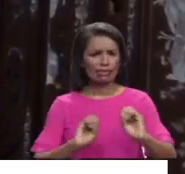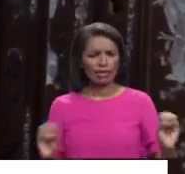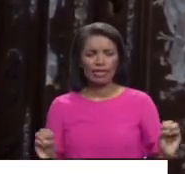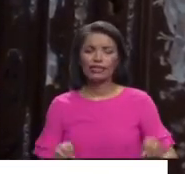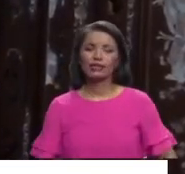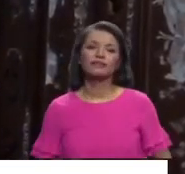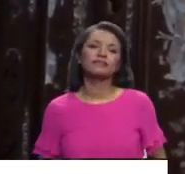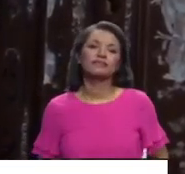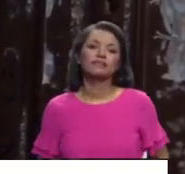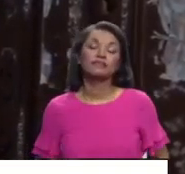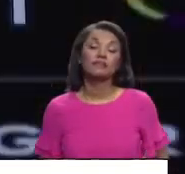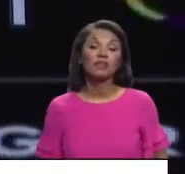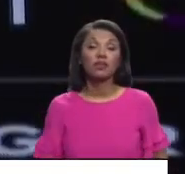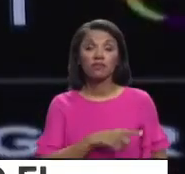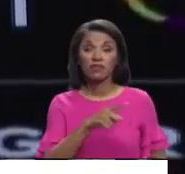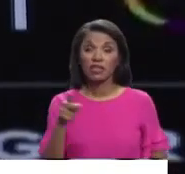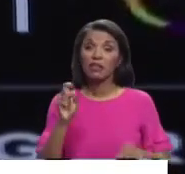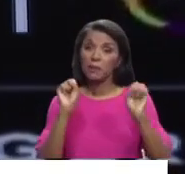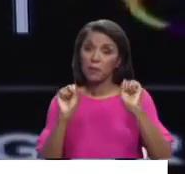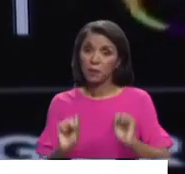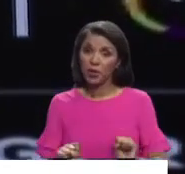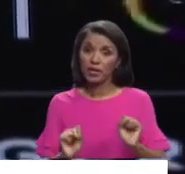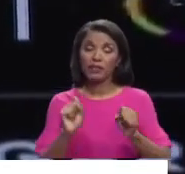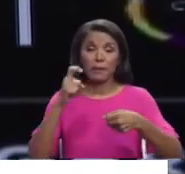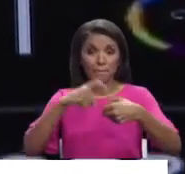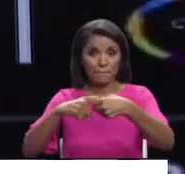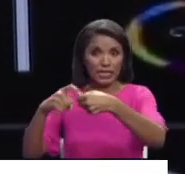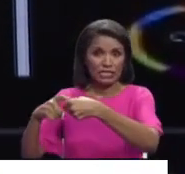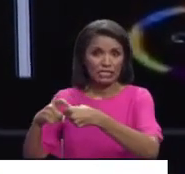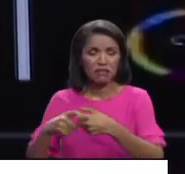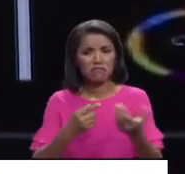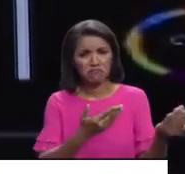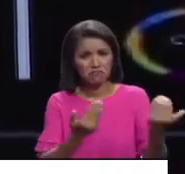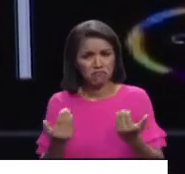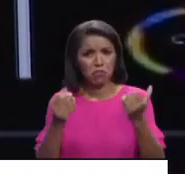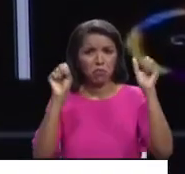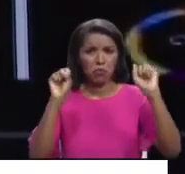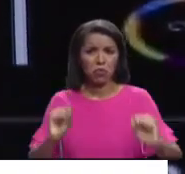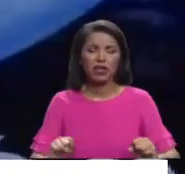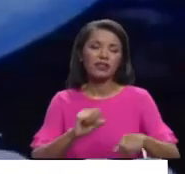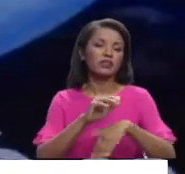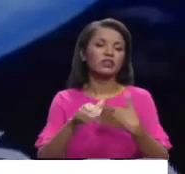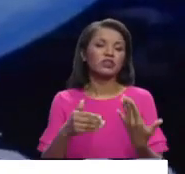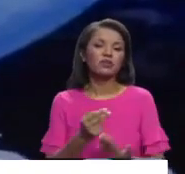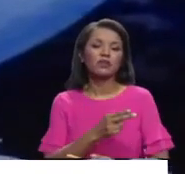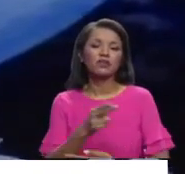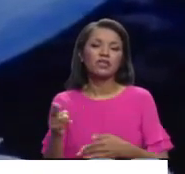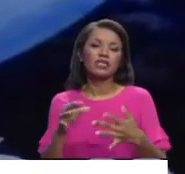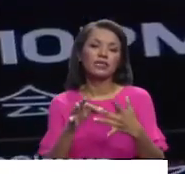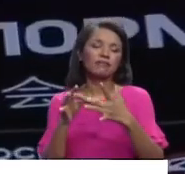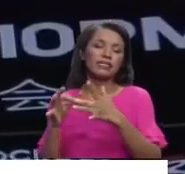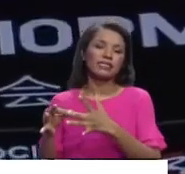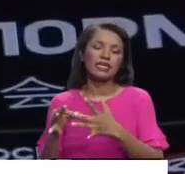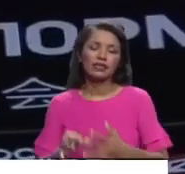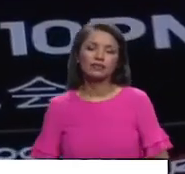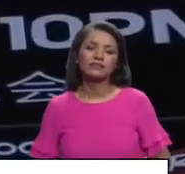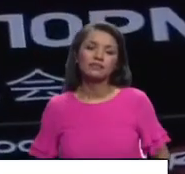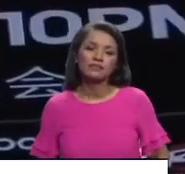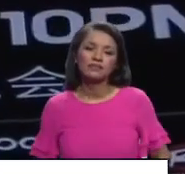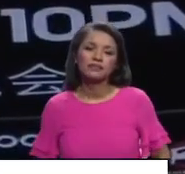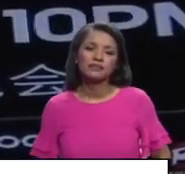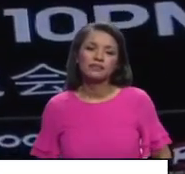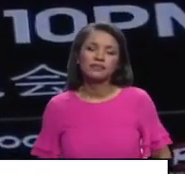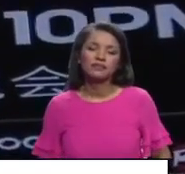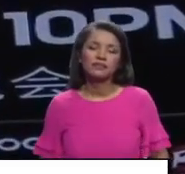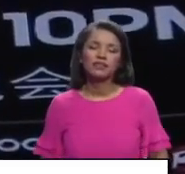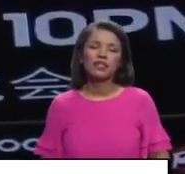fines de lucro. Esperamos contar con toda la participación de los panameños. Es un festival creado totalmente para ustedes. El Festival de